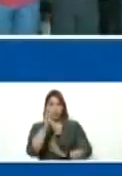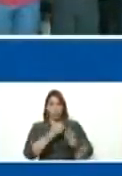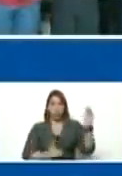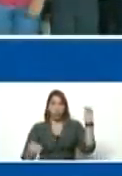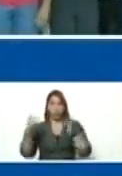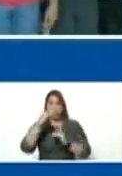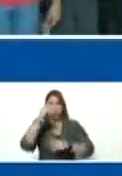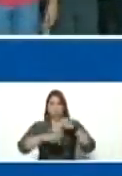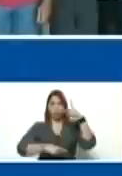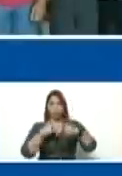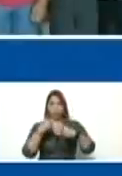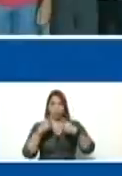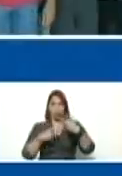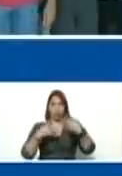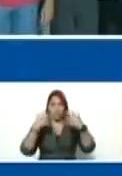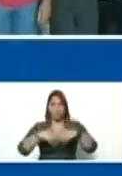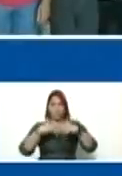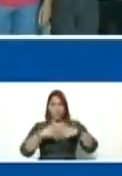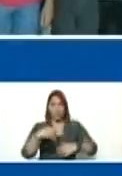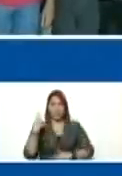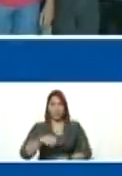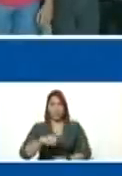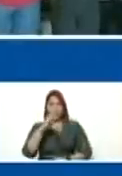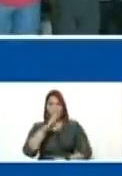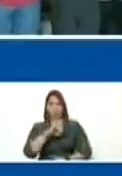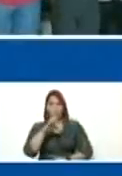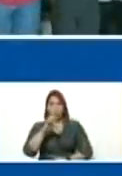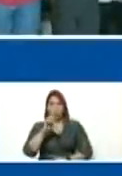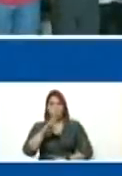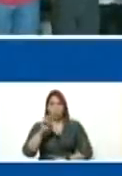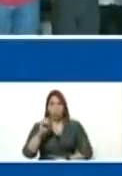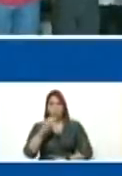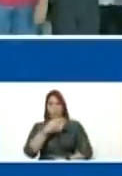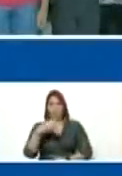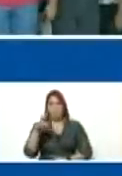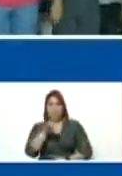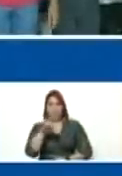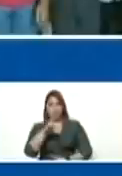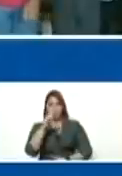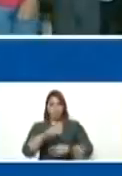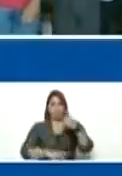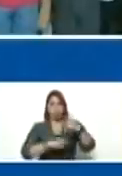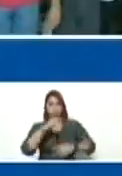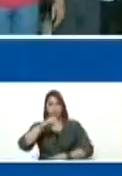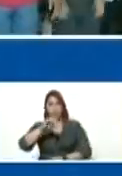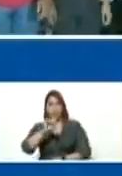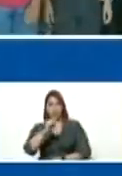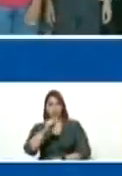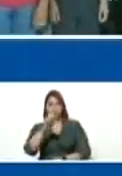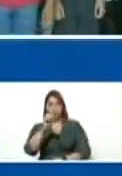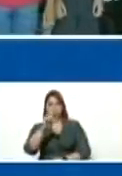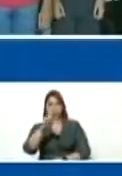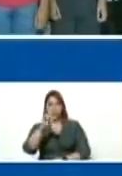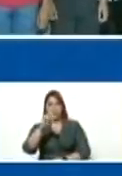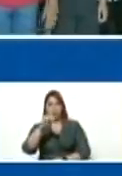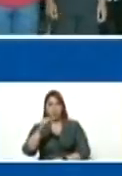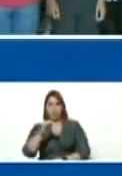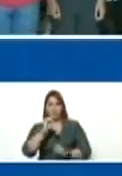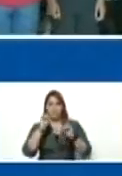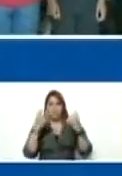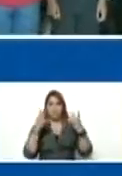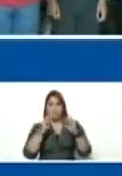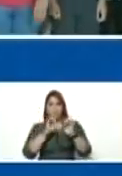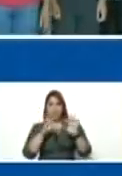producción en las distintas plantas que tiene Cloros de Venezuela. Producir Mistolín, producir brillo,